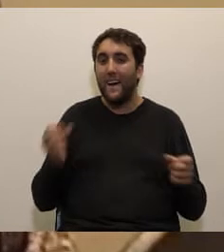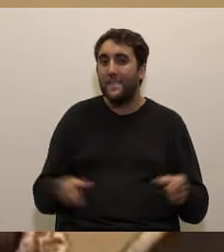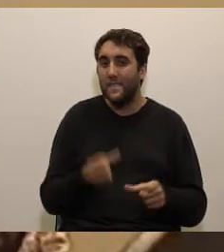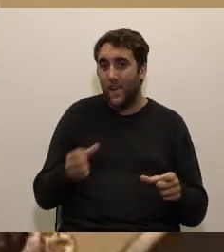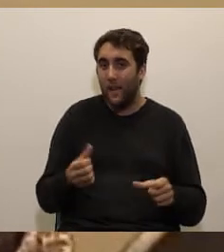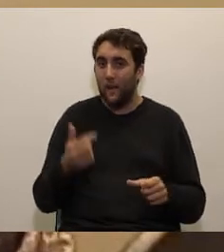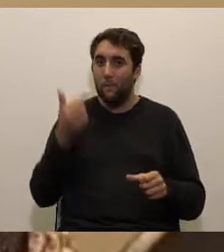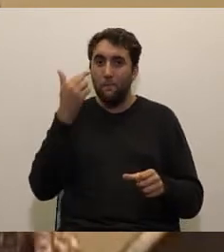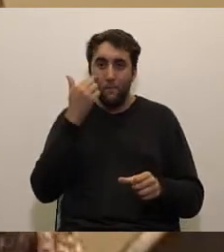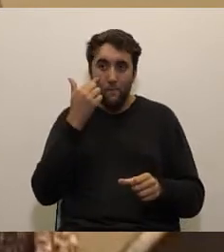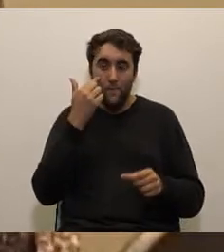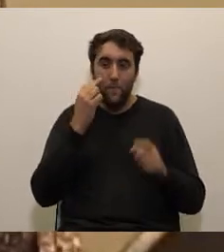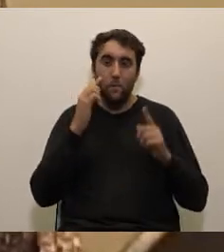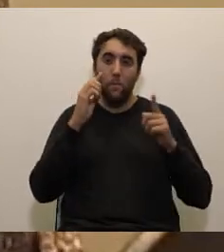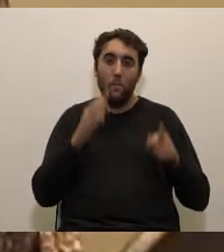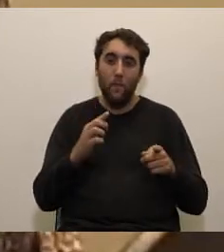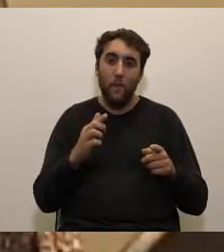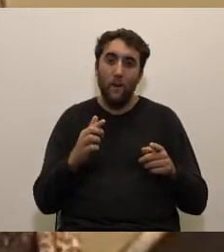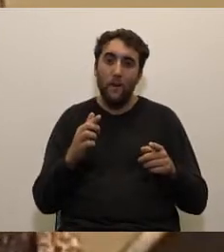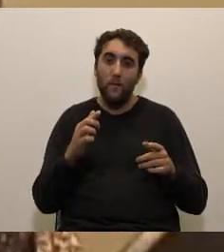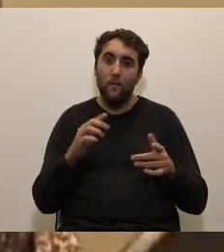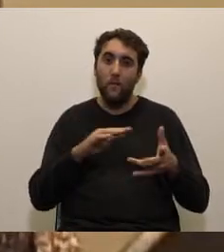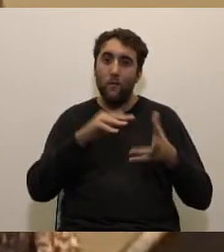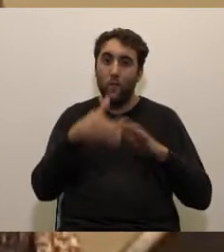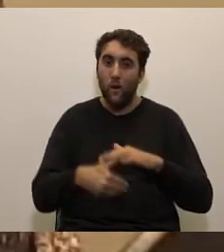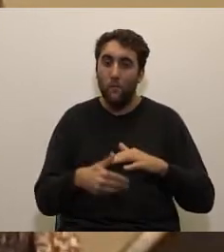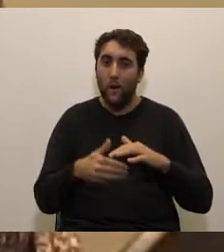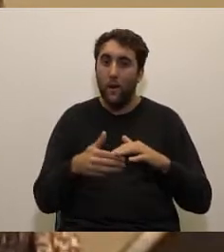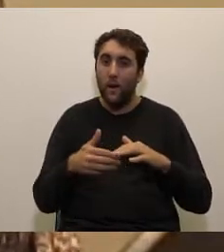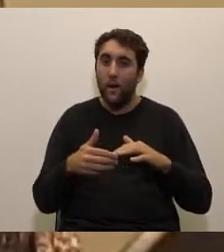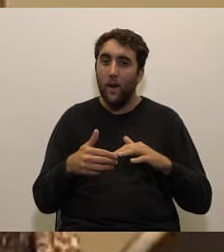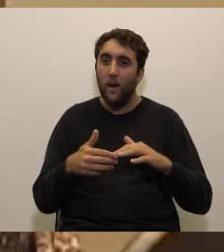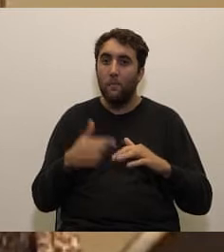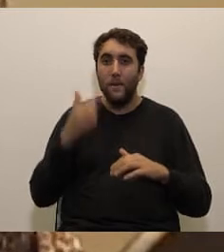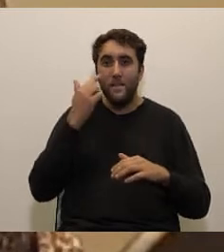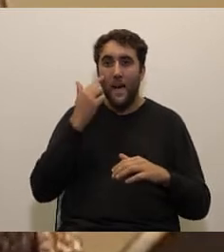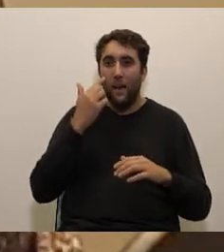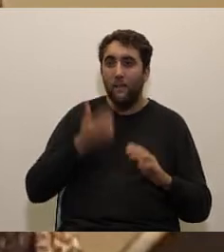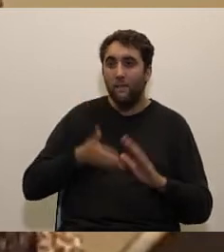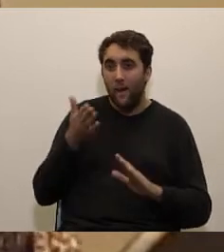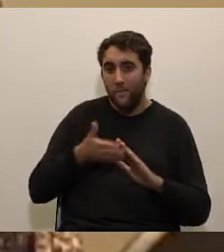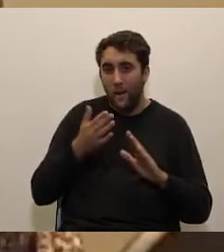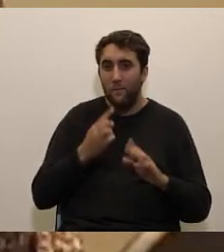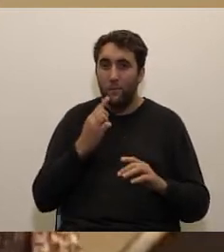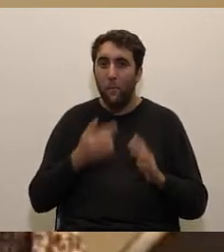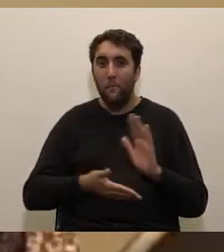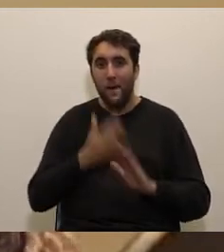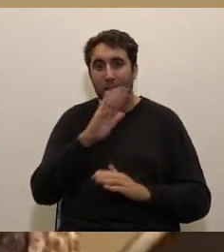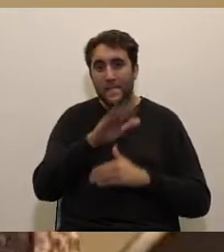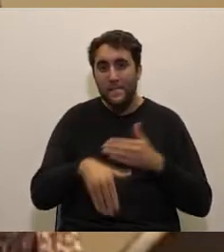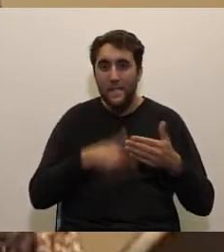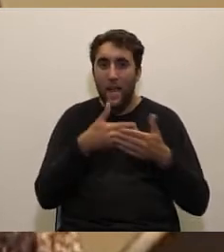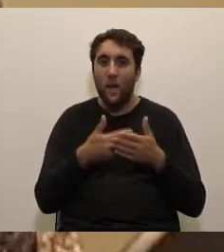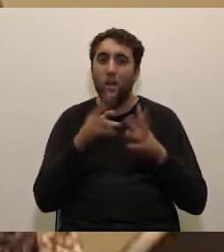encarar y la tendencia hacia cada vez o la intención de un mayor acercamiento